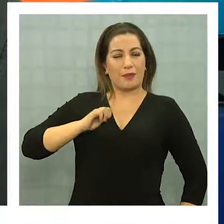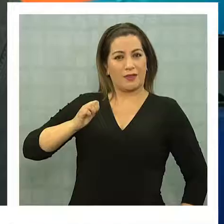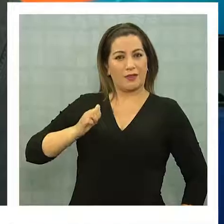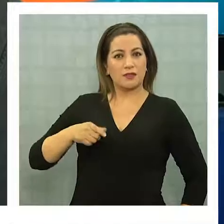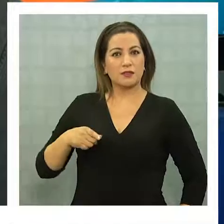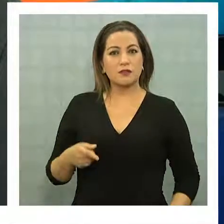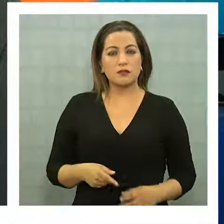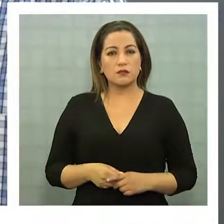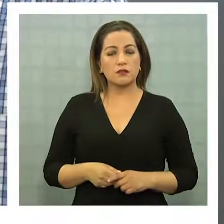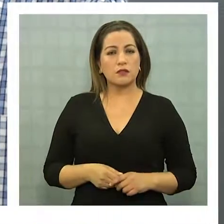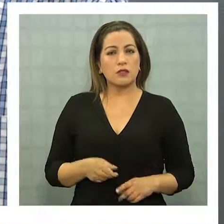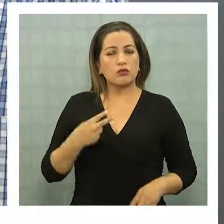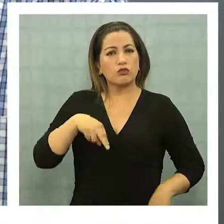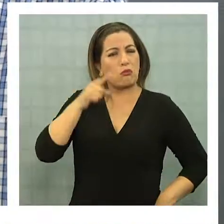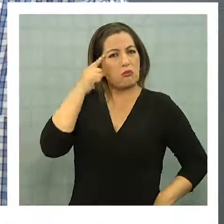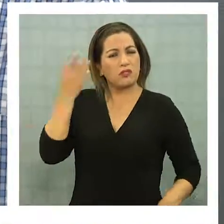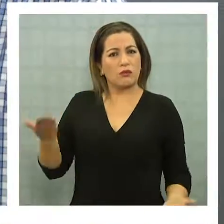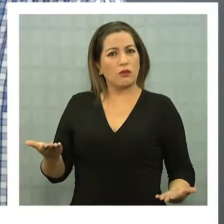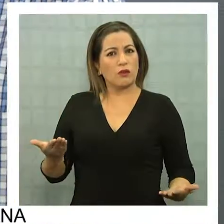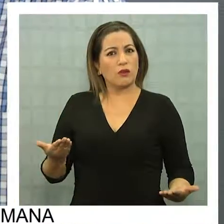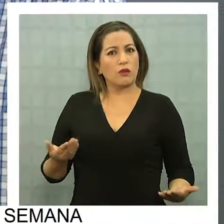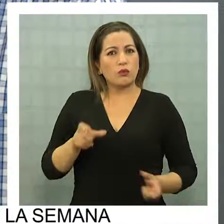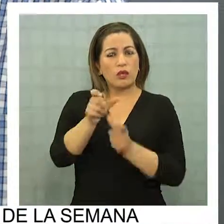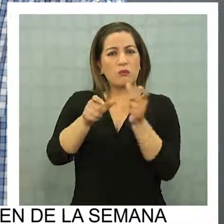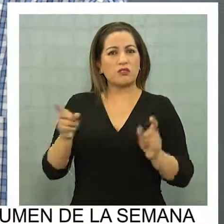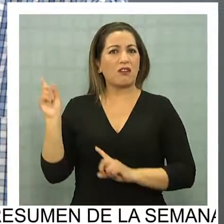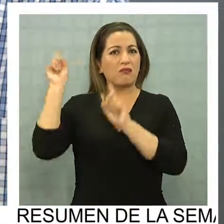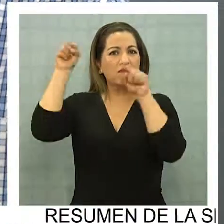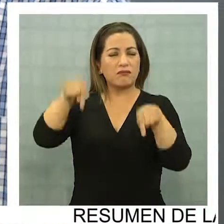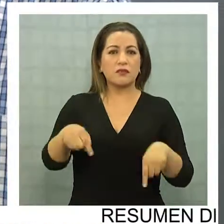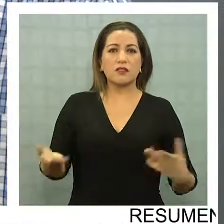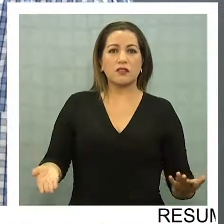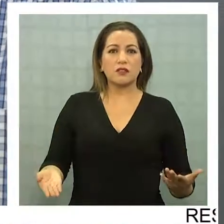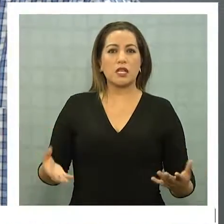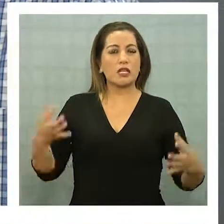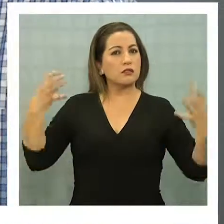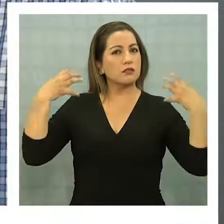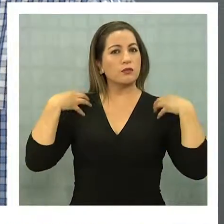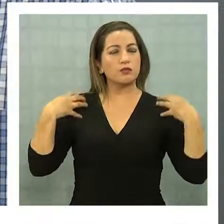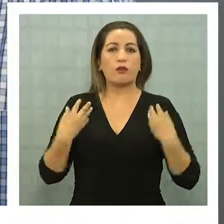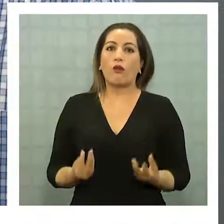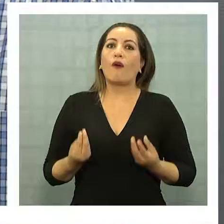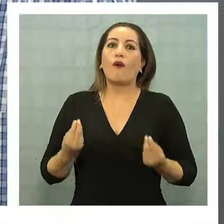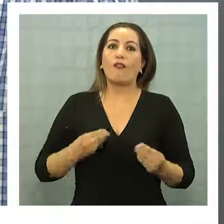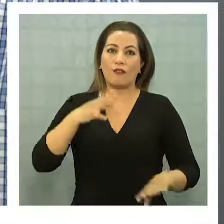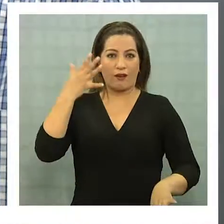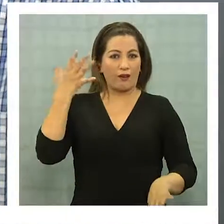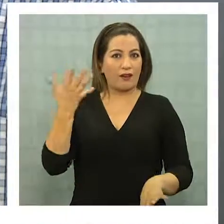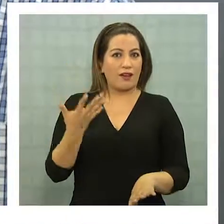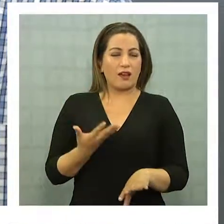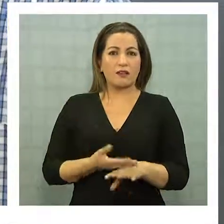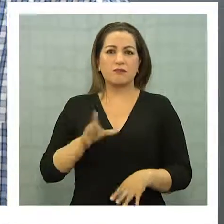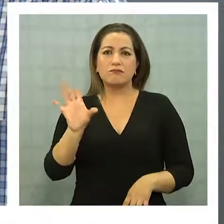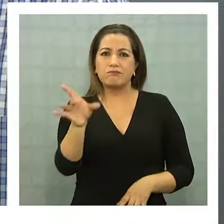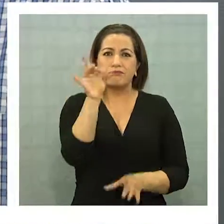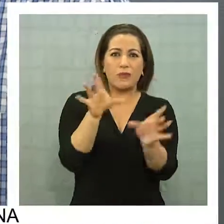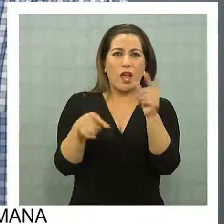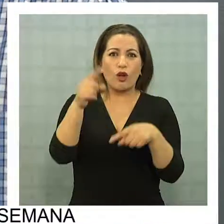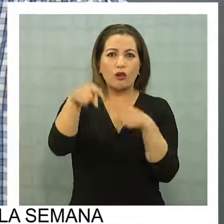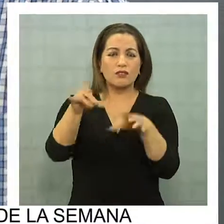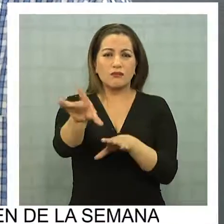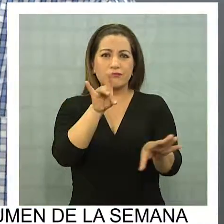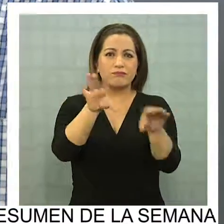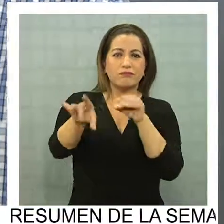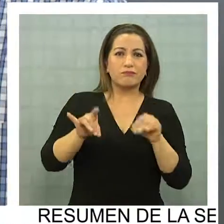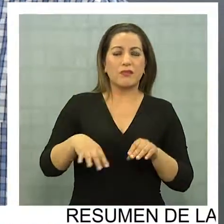Investigaciones, digamos. Y uno dice, bueno, cuando ellos llegaron y se hicieron cargo, obviamente tienen que haber encontrado cosas, en